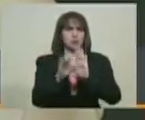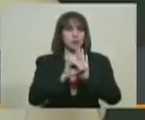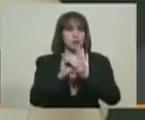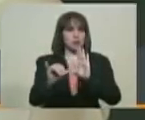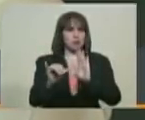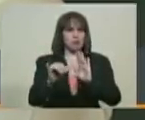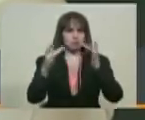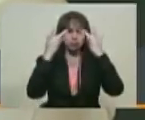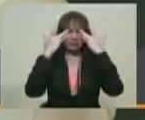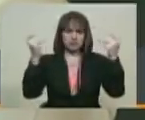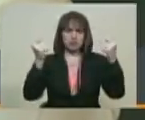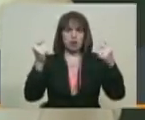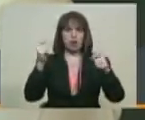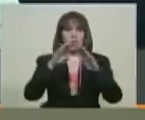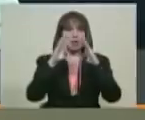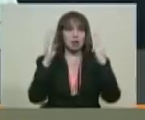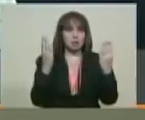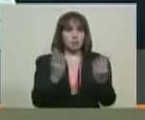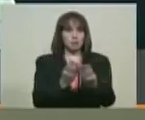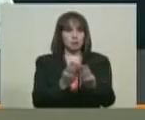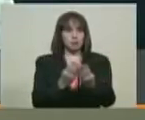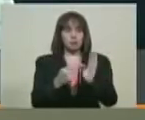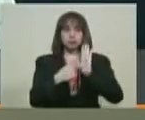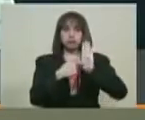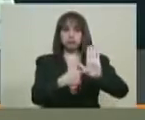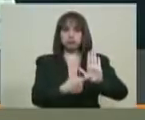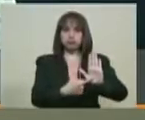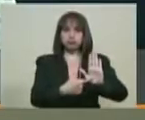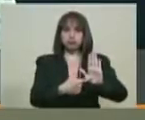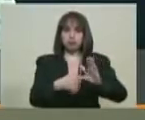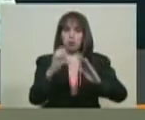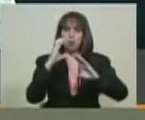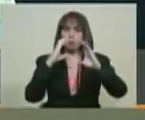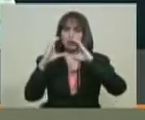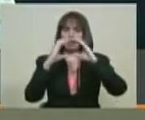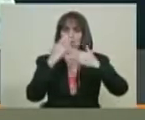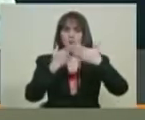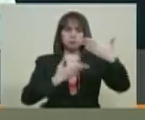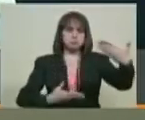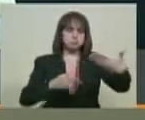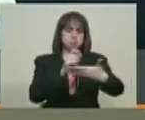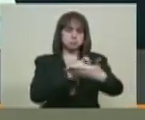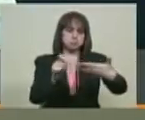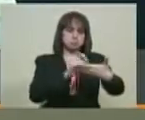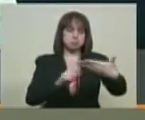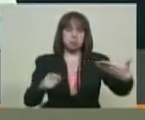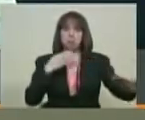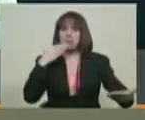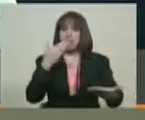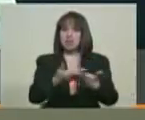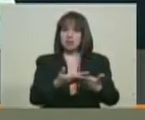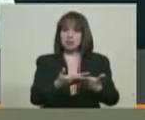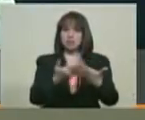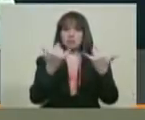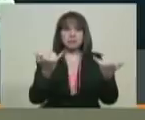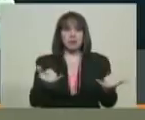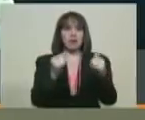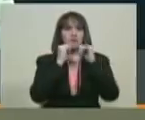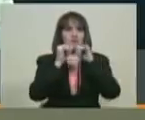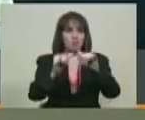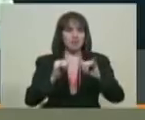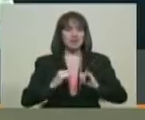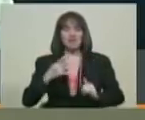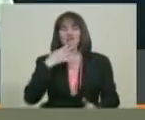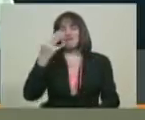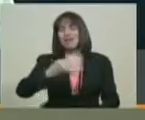de intelectuales del mundo ha sacado un comunicado para exigir información